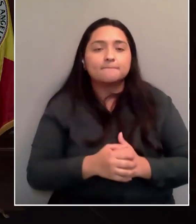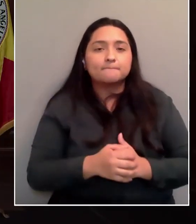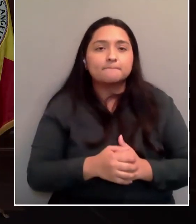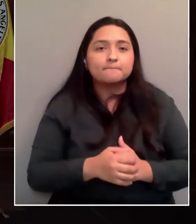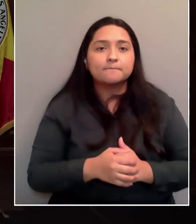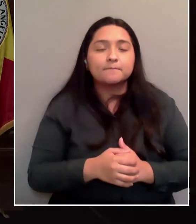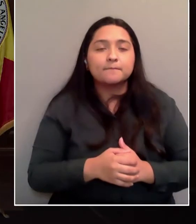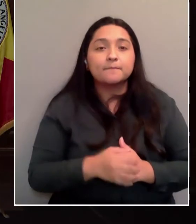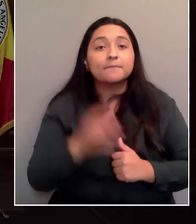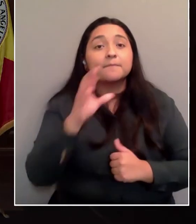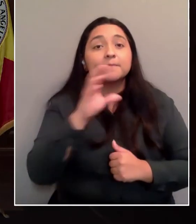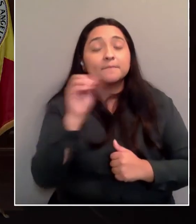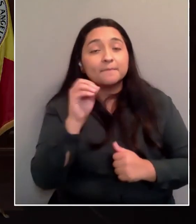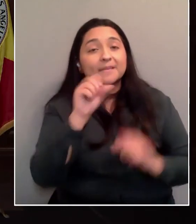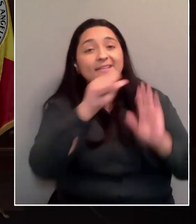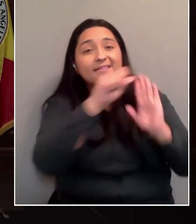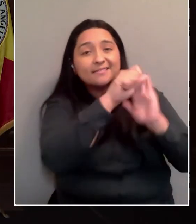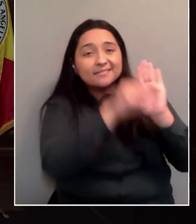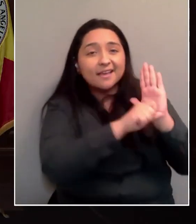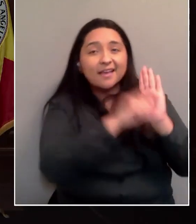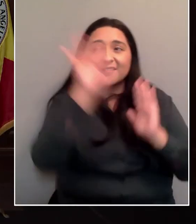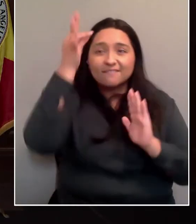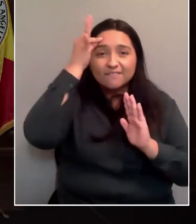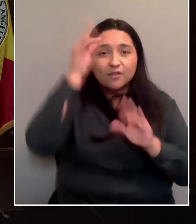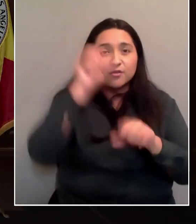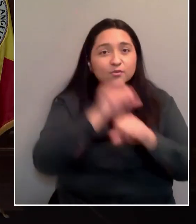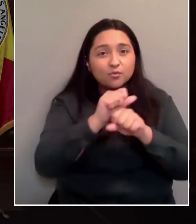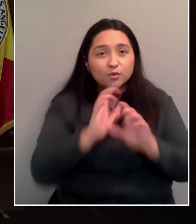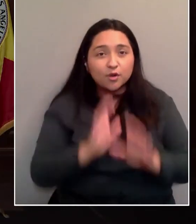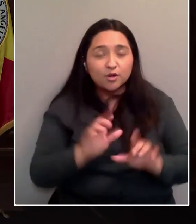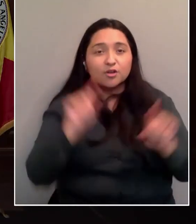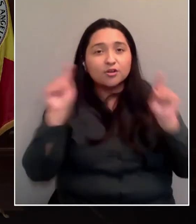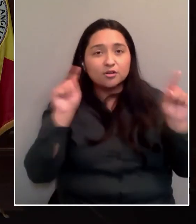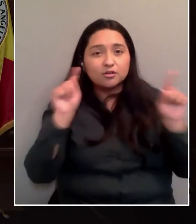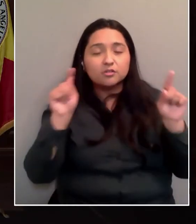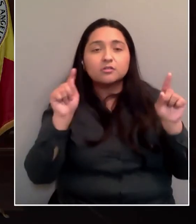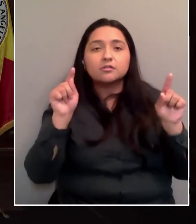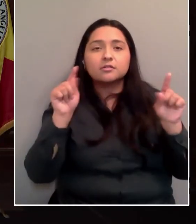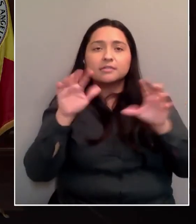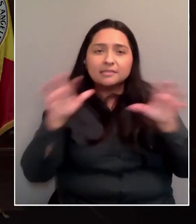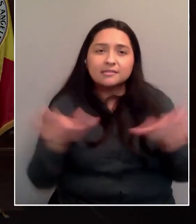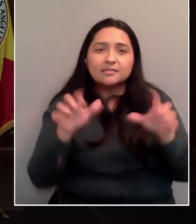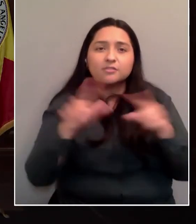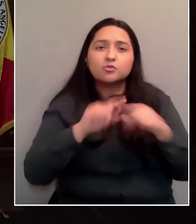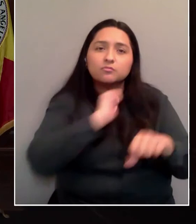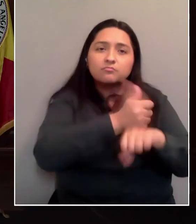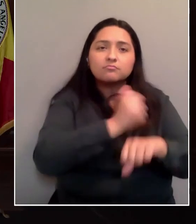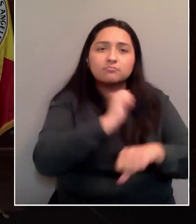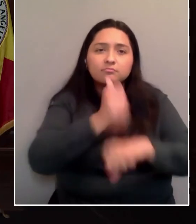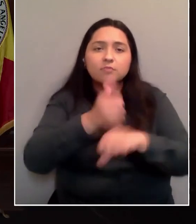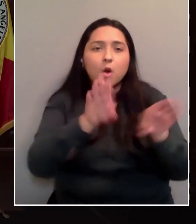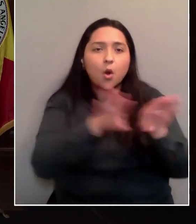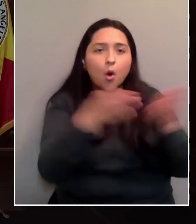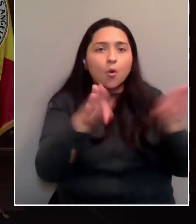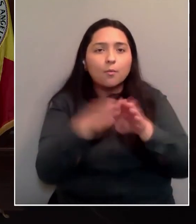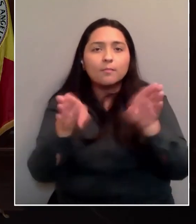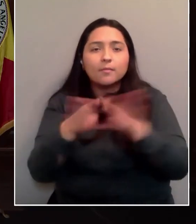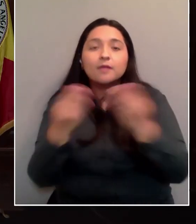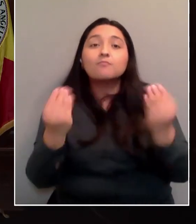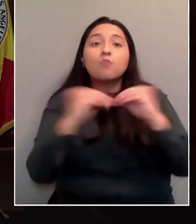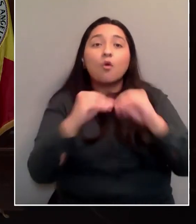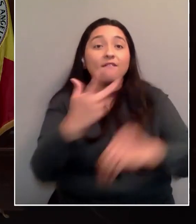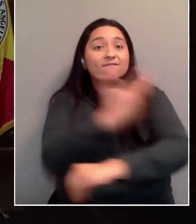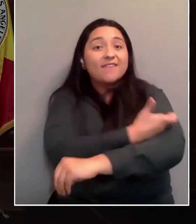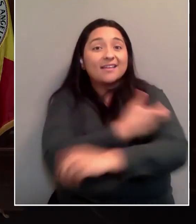estatal y federal están trabajando para abrir más sitios de vacunación, pero no podemos ni debemos esperar.